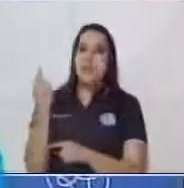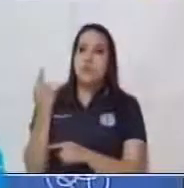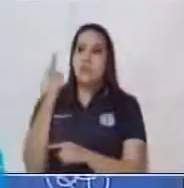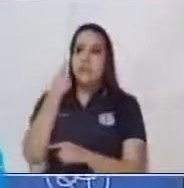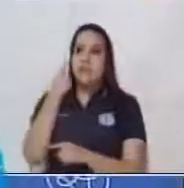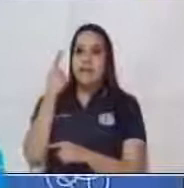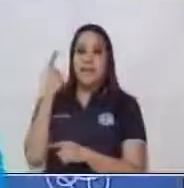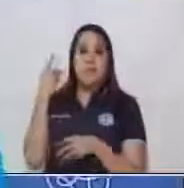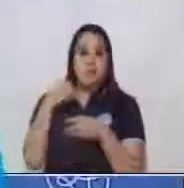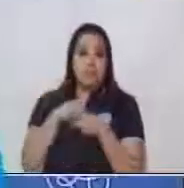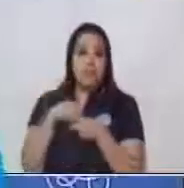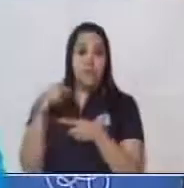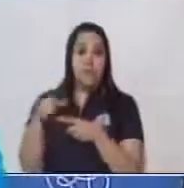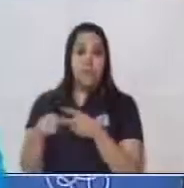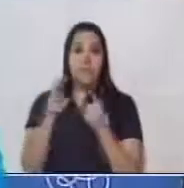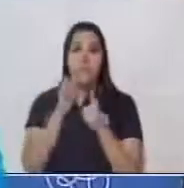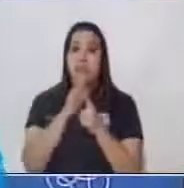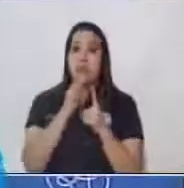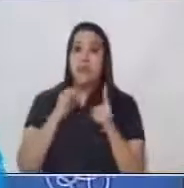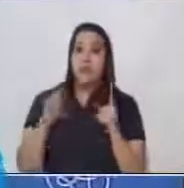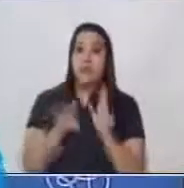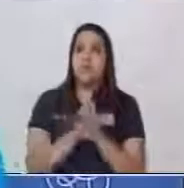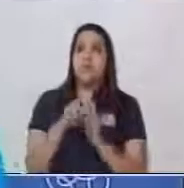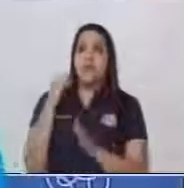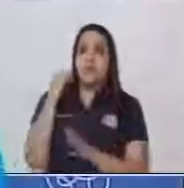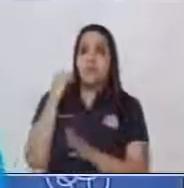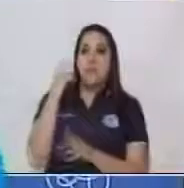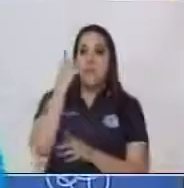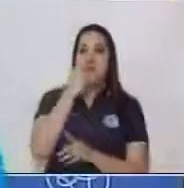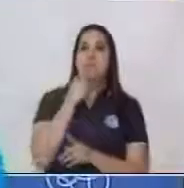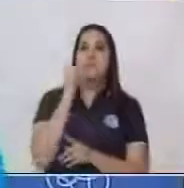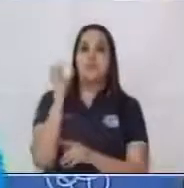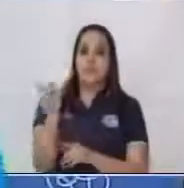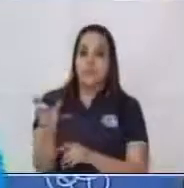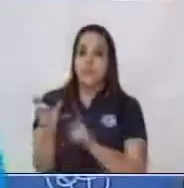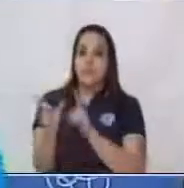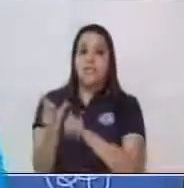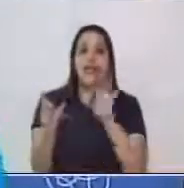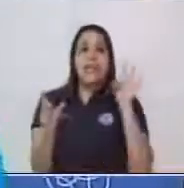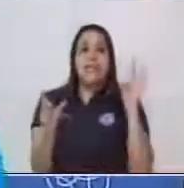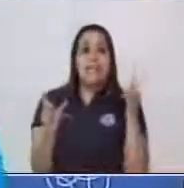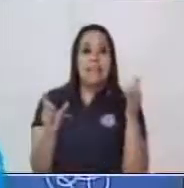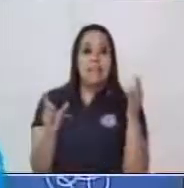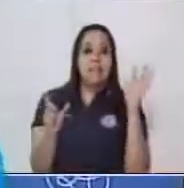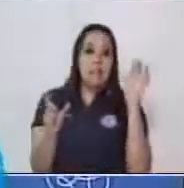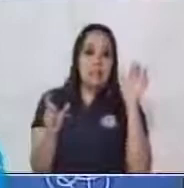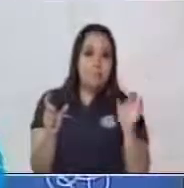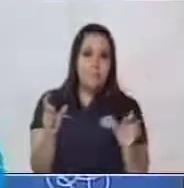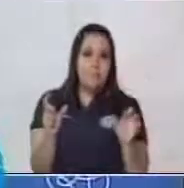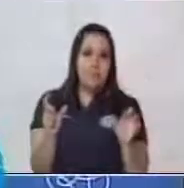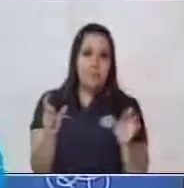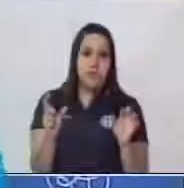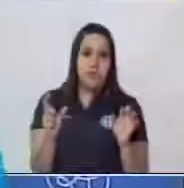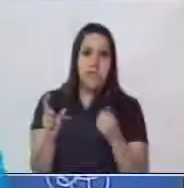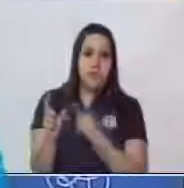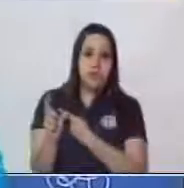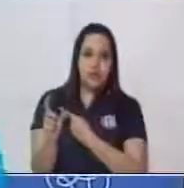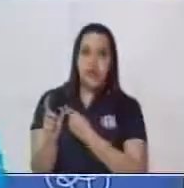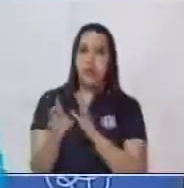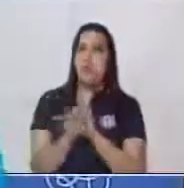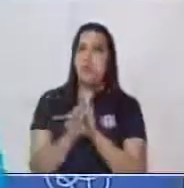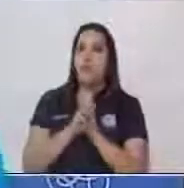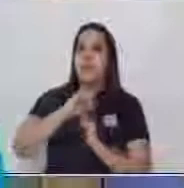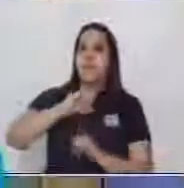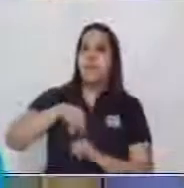dentro de estas oraciones el sujeto está en tercera persona del singular. Juan dice que